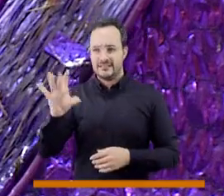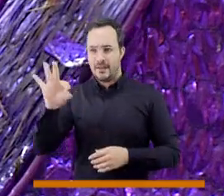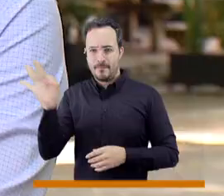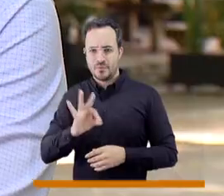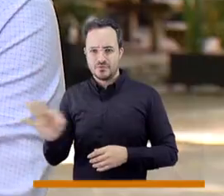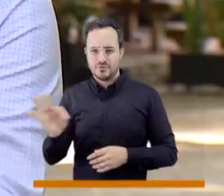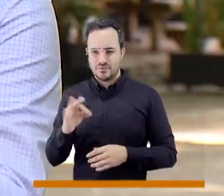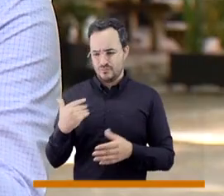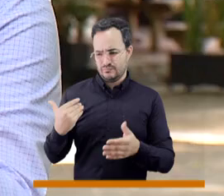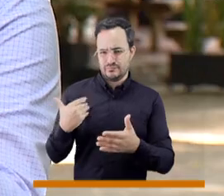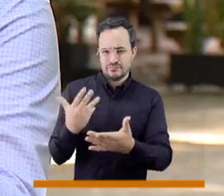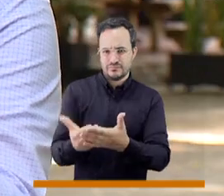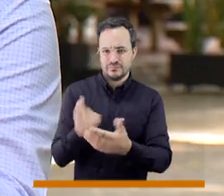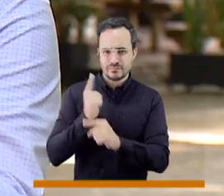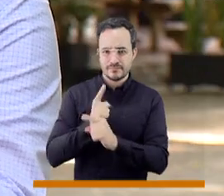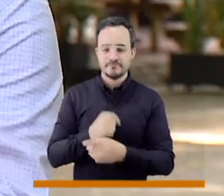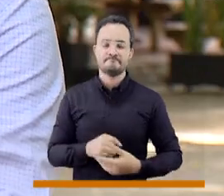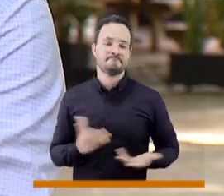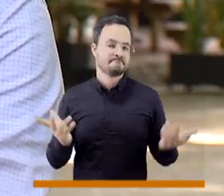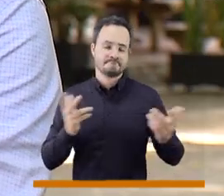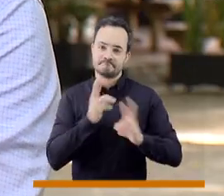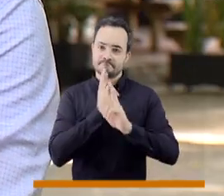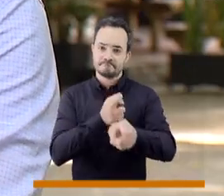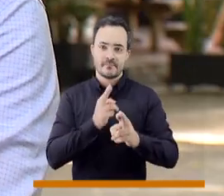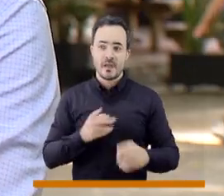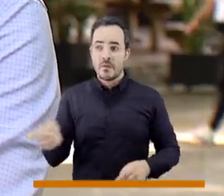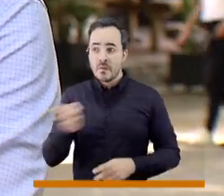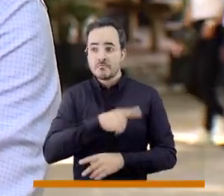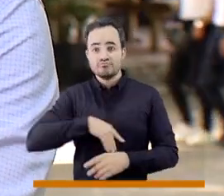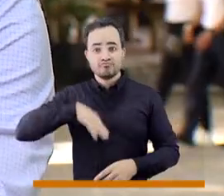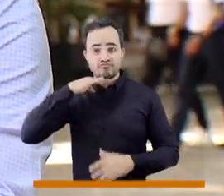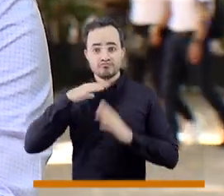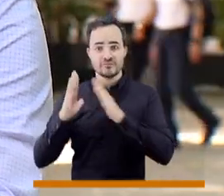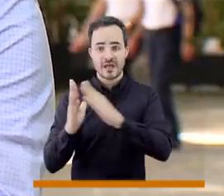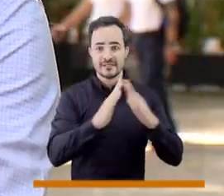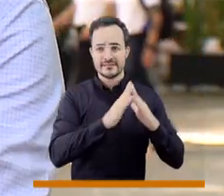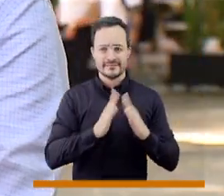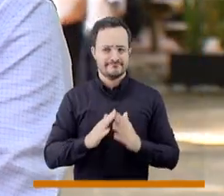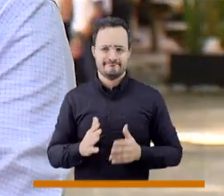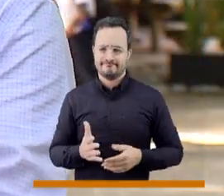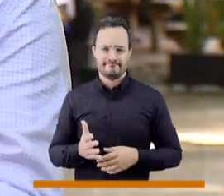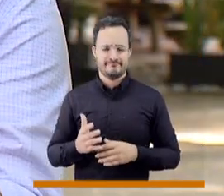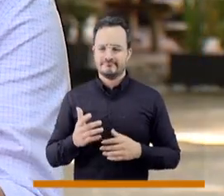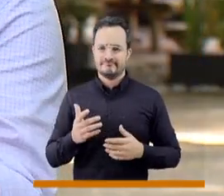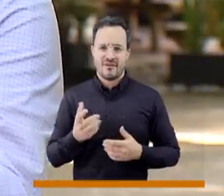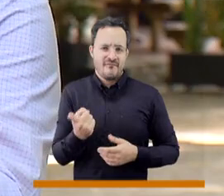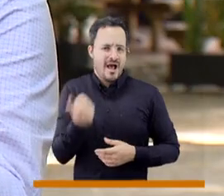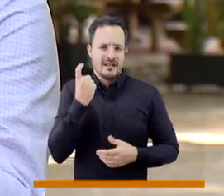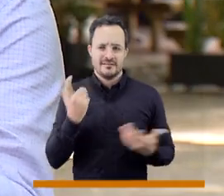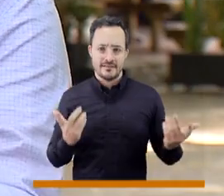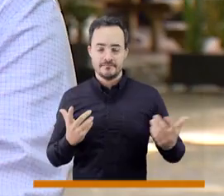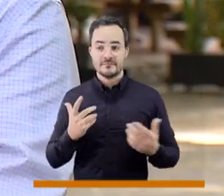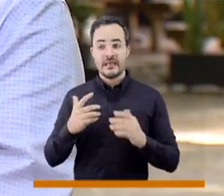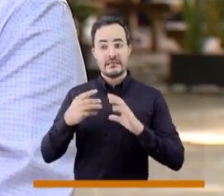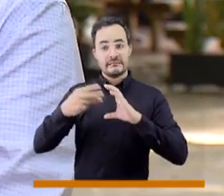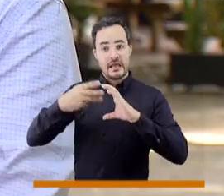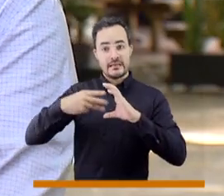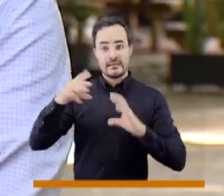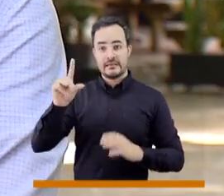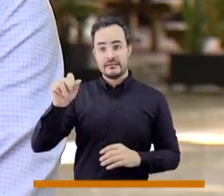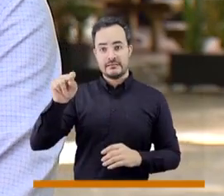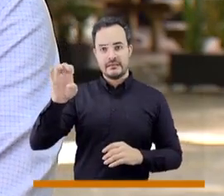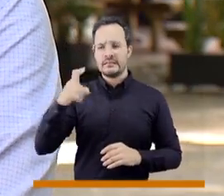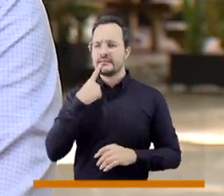este último semestre. Tenemos un déficit de vivienda en Medellín, un serio déficit de vivienda. El DANE habla que Medellín tiene